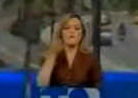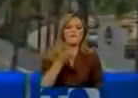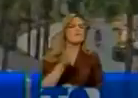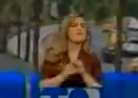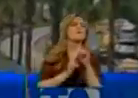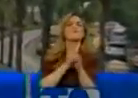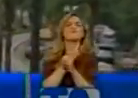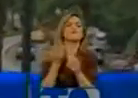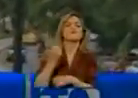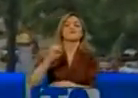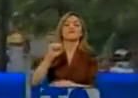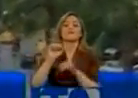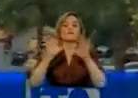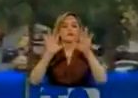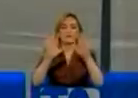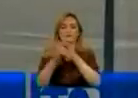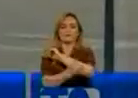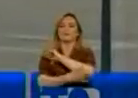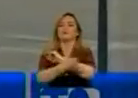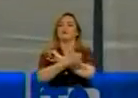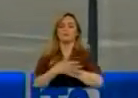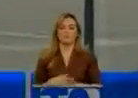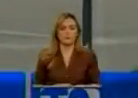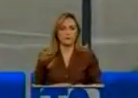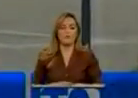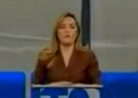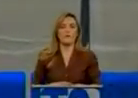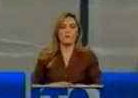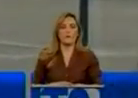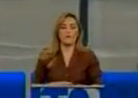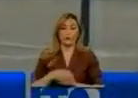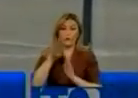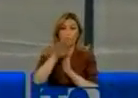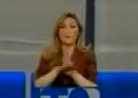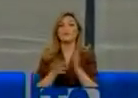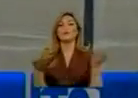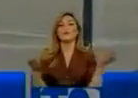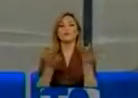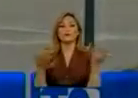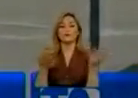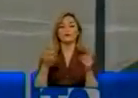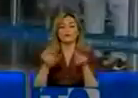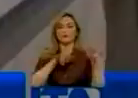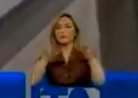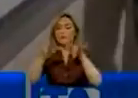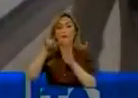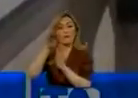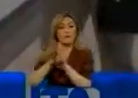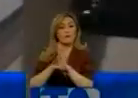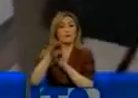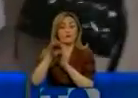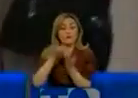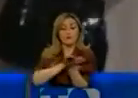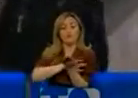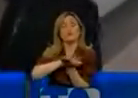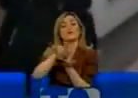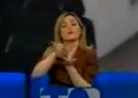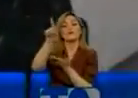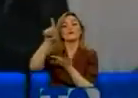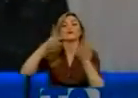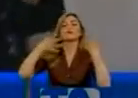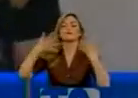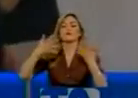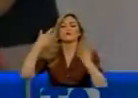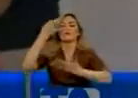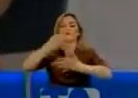internacionales a los que ya se puede volar desde Ecuador, pero donde sí hay una sustancial disminución es en el número de frecuencias. Hasta ahora, en el aeropuerto José Joaquín de Olmedo